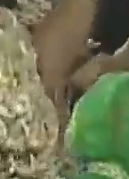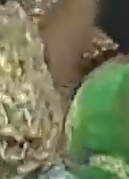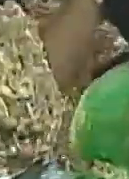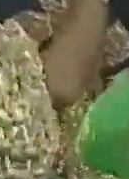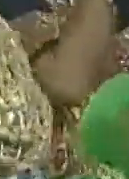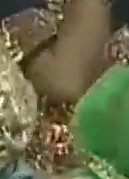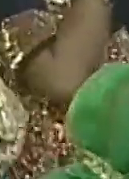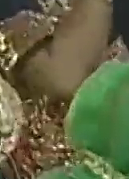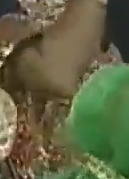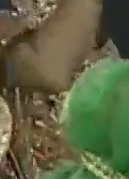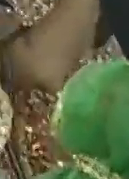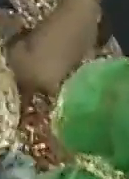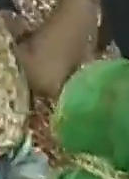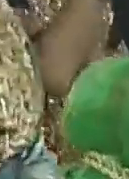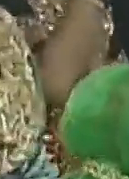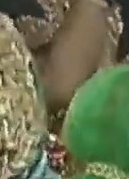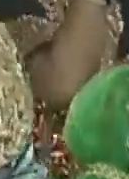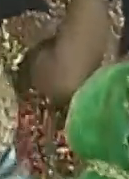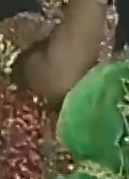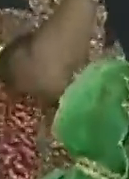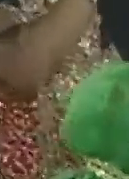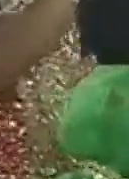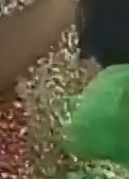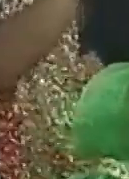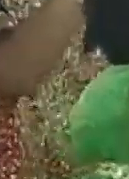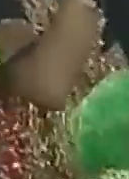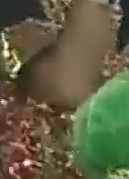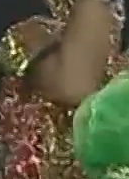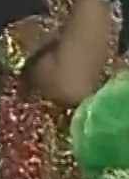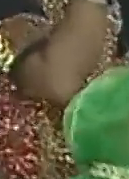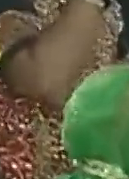los templos los blancos